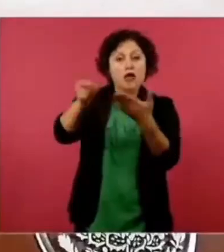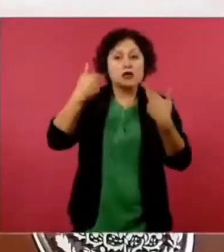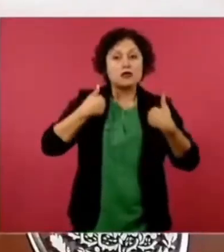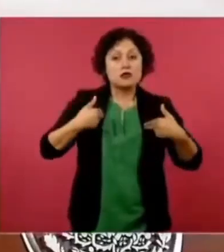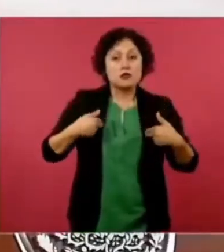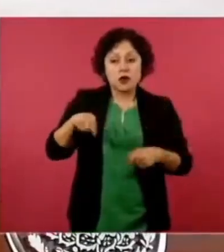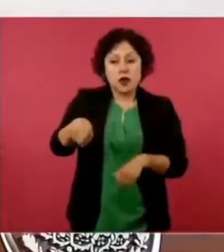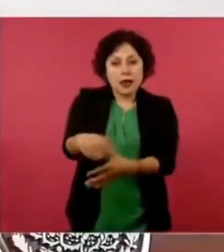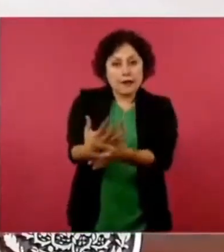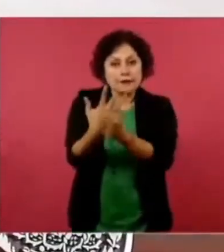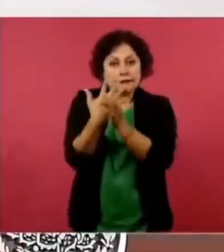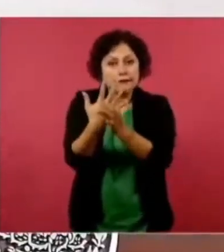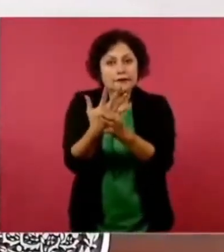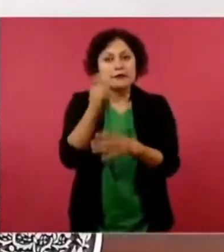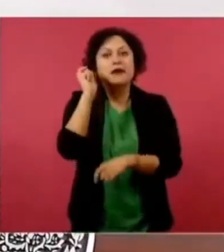prisión preventiva.